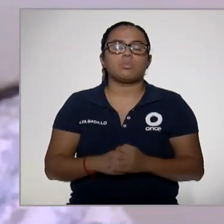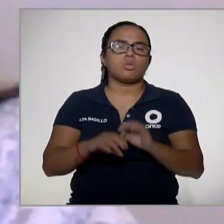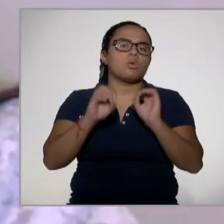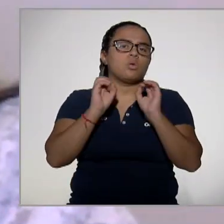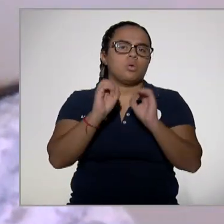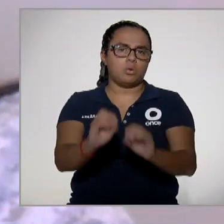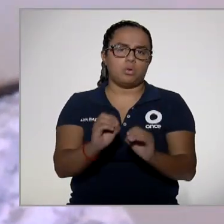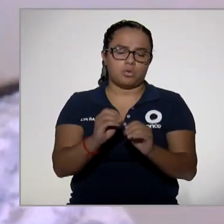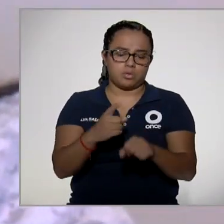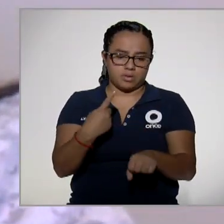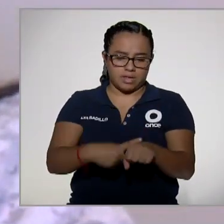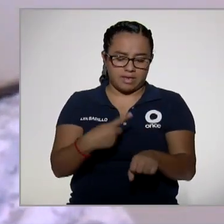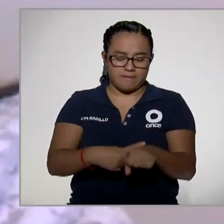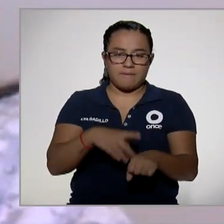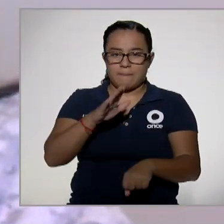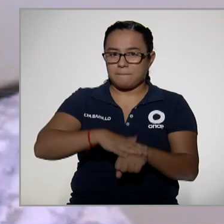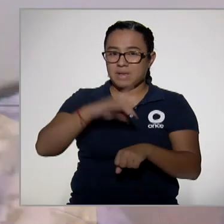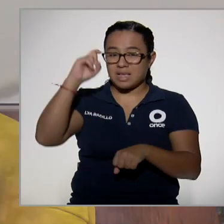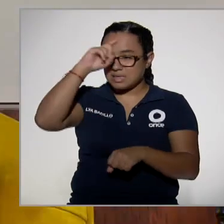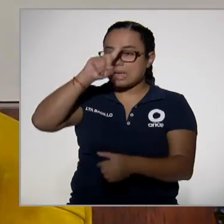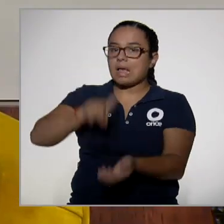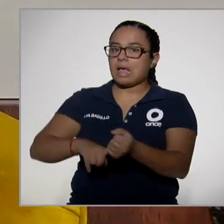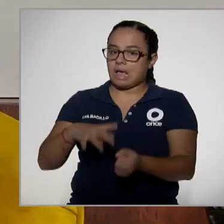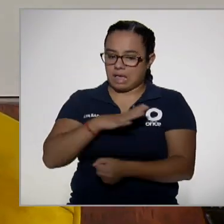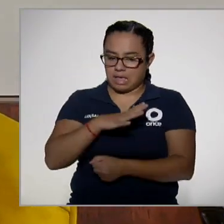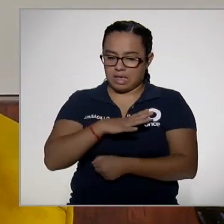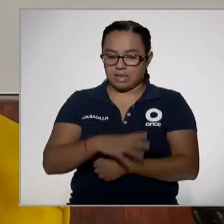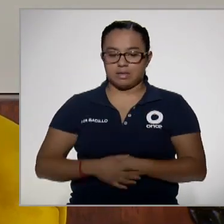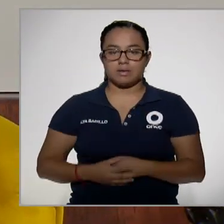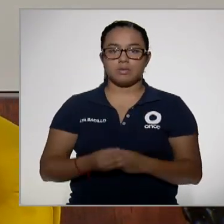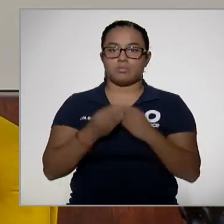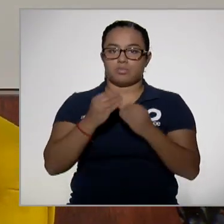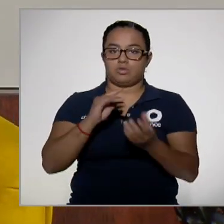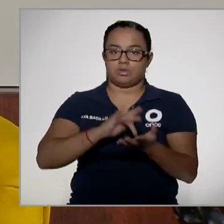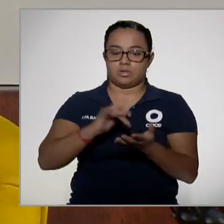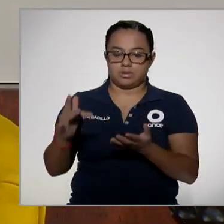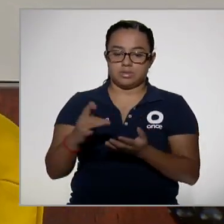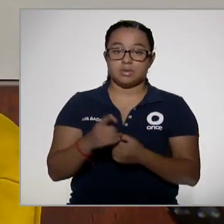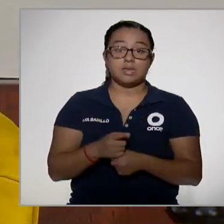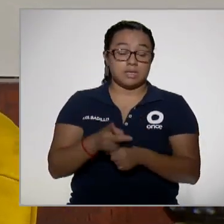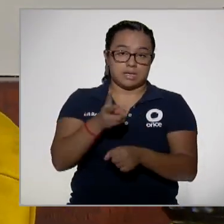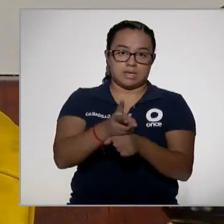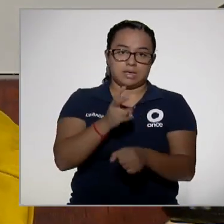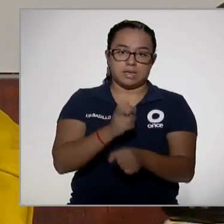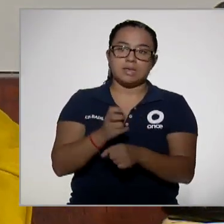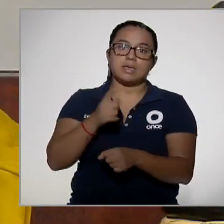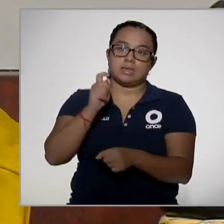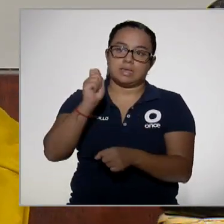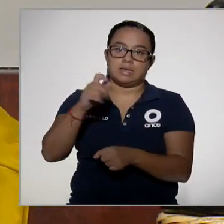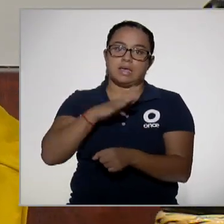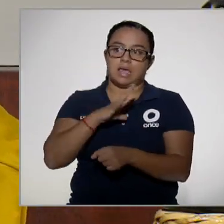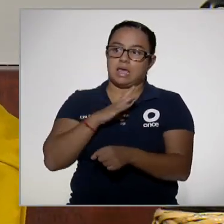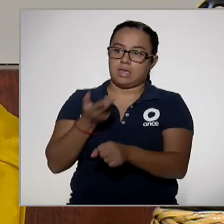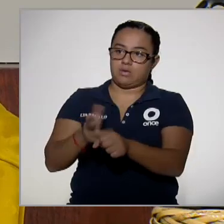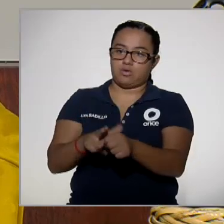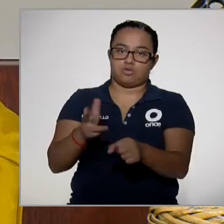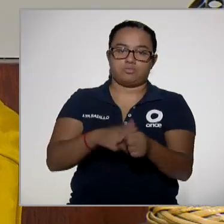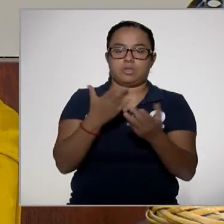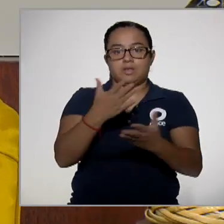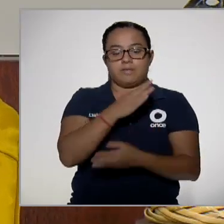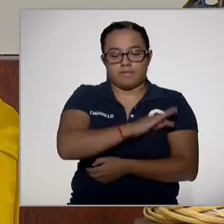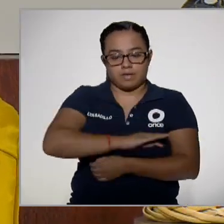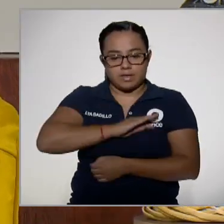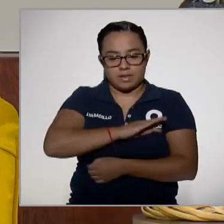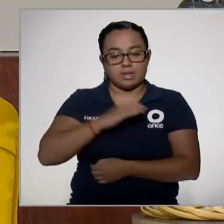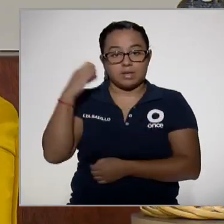de una enfermedad más compleja mil gracias ya está esta invitación qué maravilla que existe en este tipo de hospitales felicidades